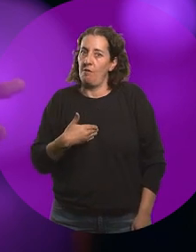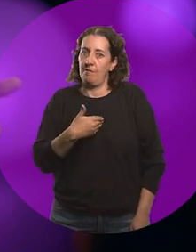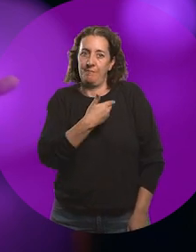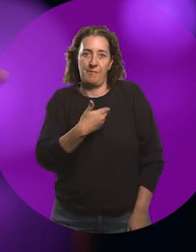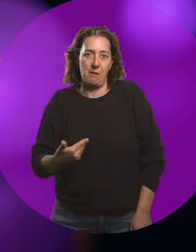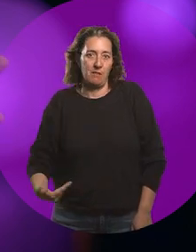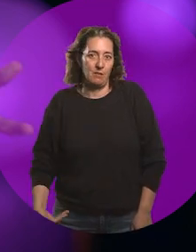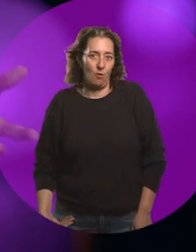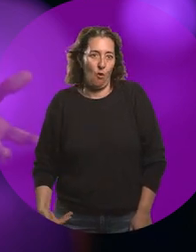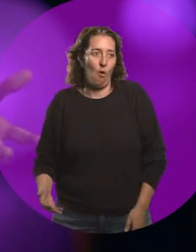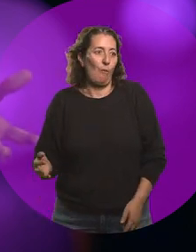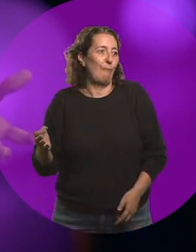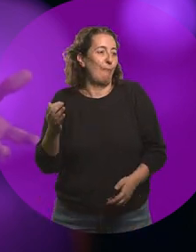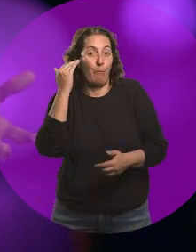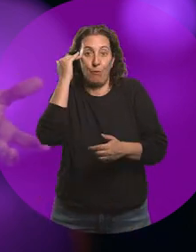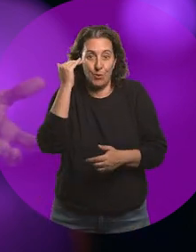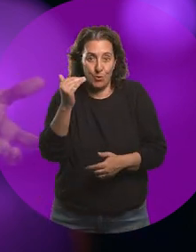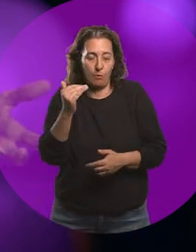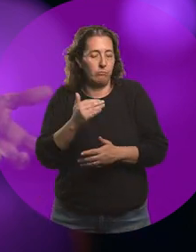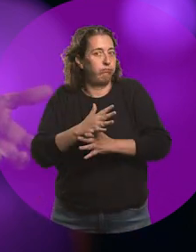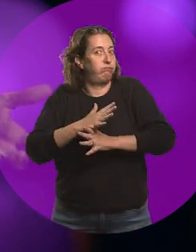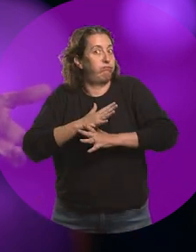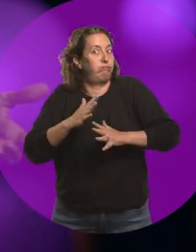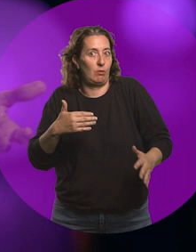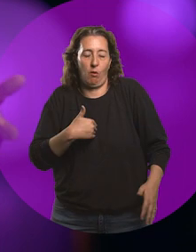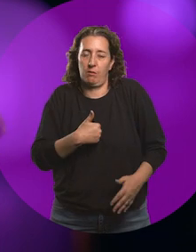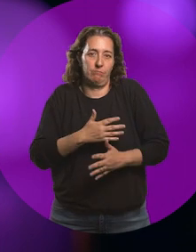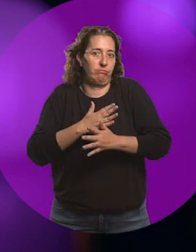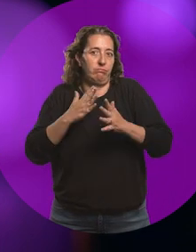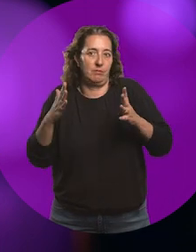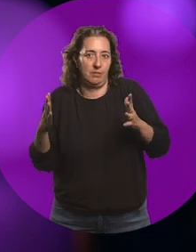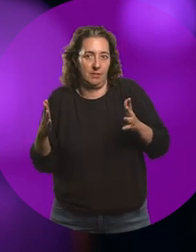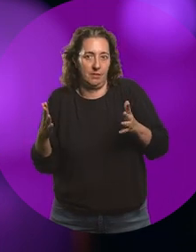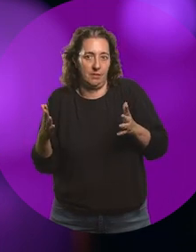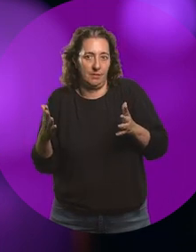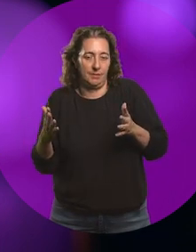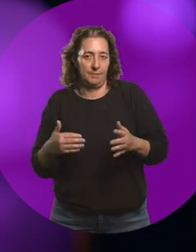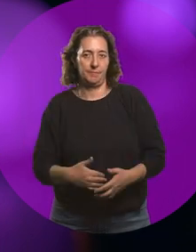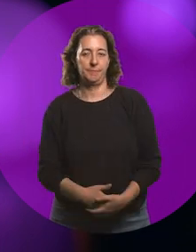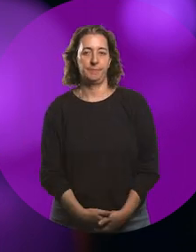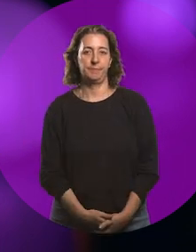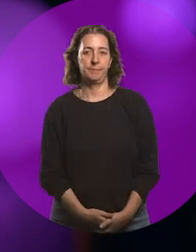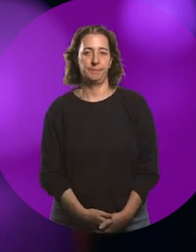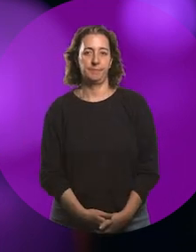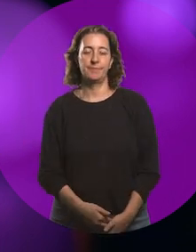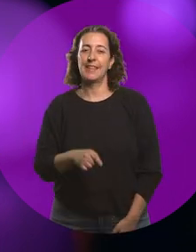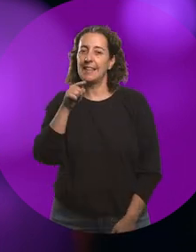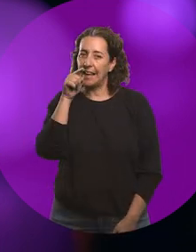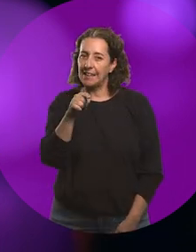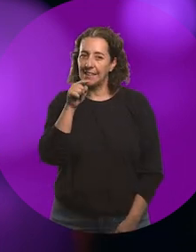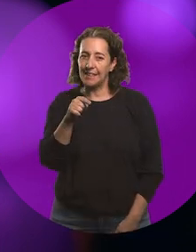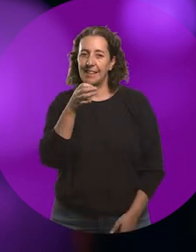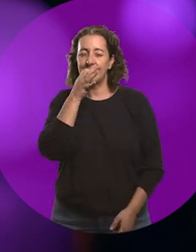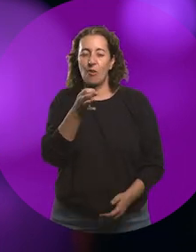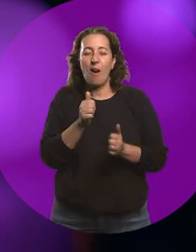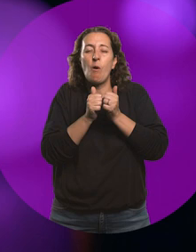o del profesor es gigante. Es gigante. Y ahí es cuando hablo de